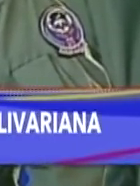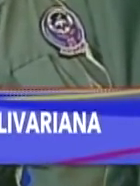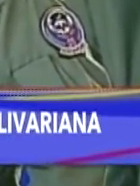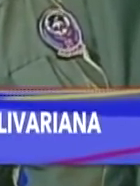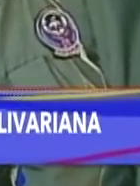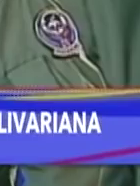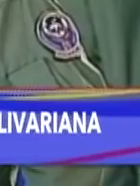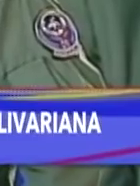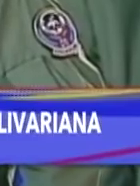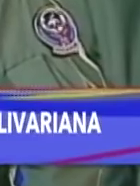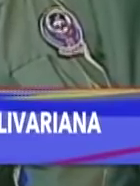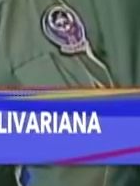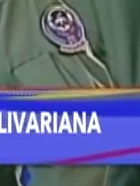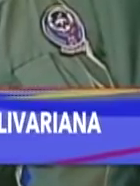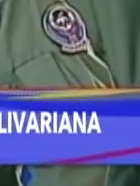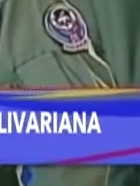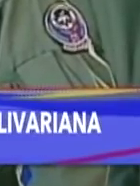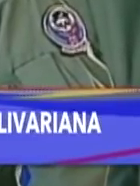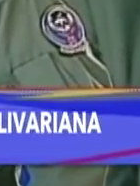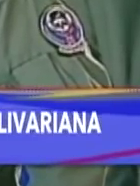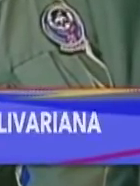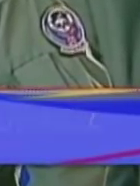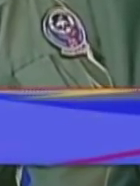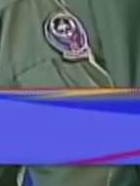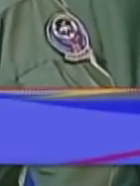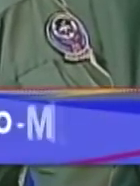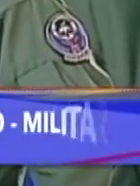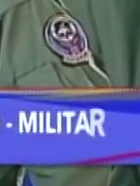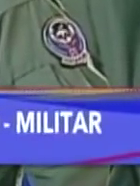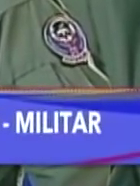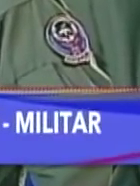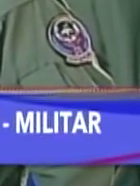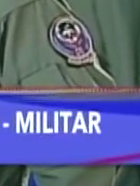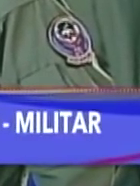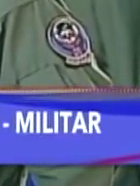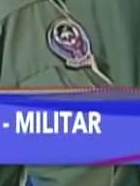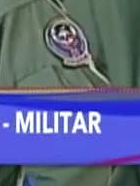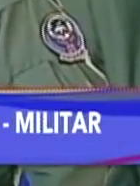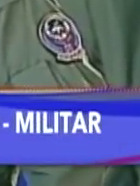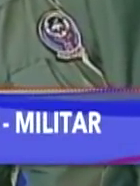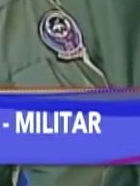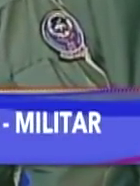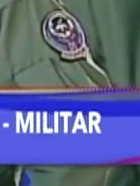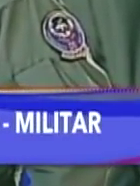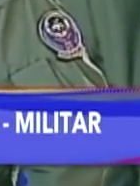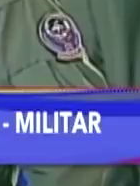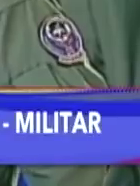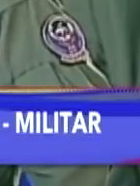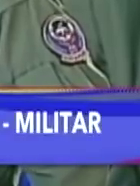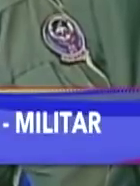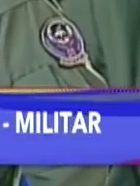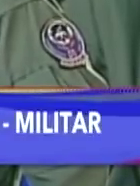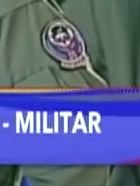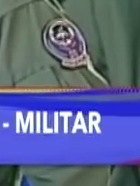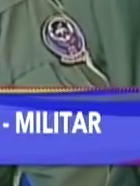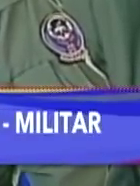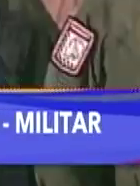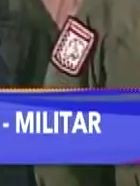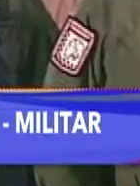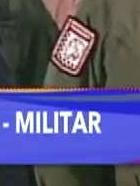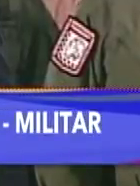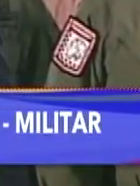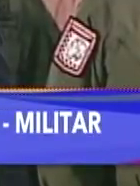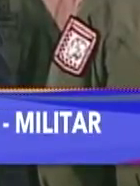gesta patriótica cívico-militar del 27 de noviembre de 1992. Muy